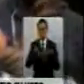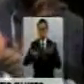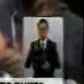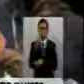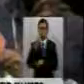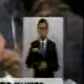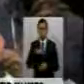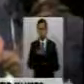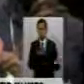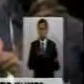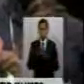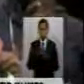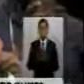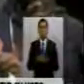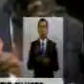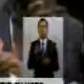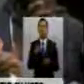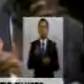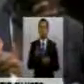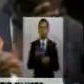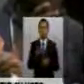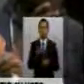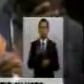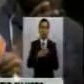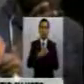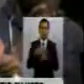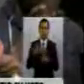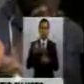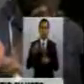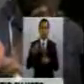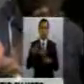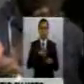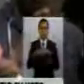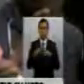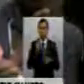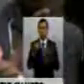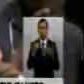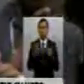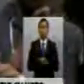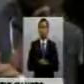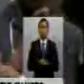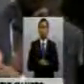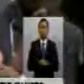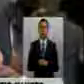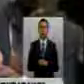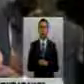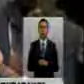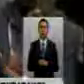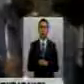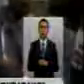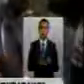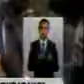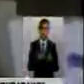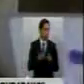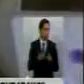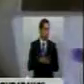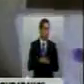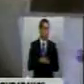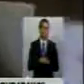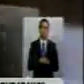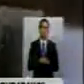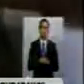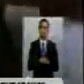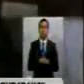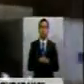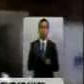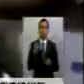practicamos. Y gradualmente, con los años, lo iremos haciendo de mejor manera. Vicepresidente, después de que el Tribunal Constitucional habilitara la